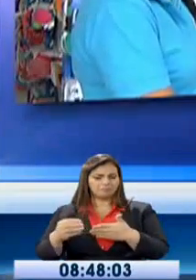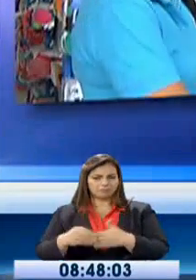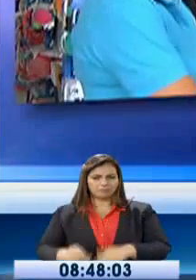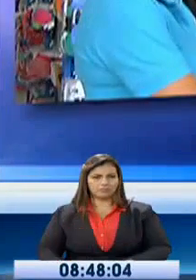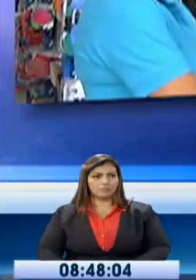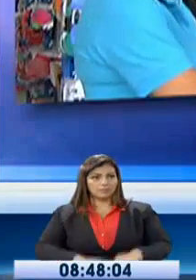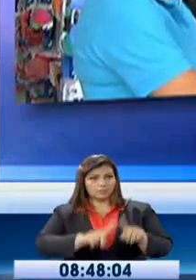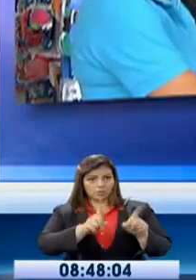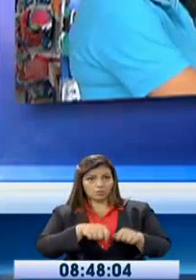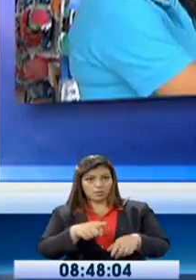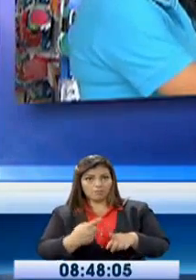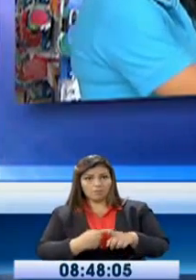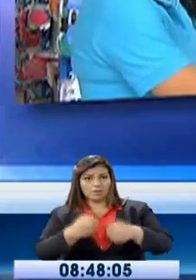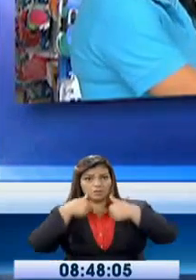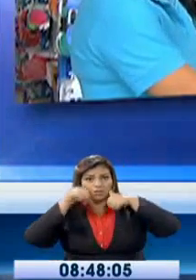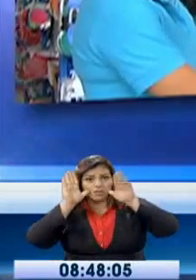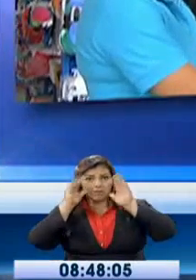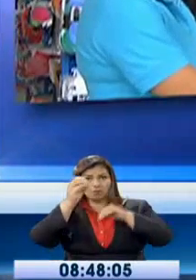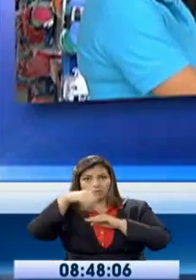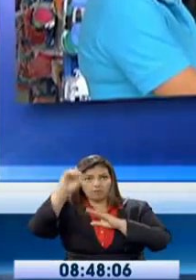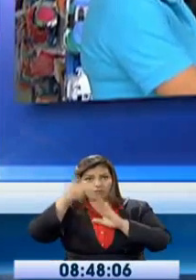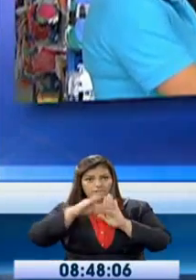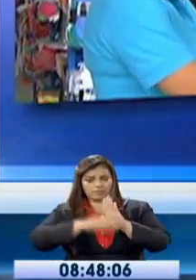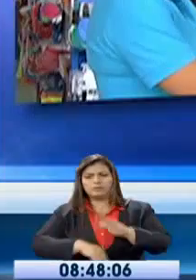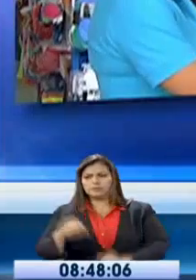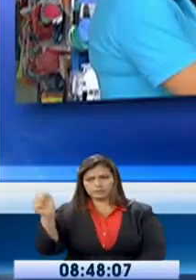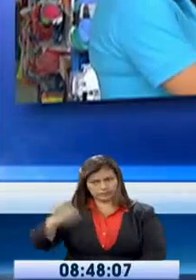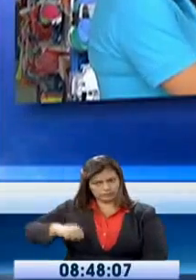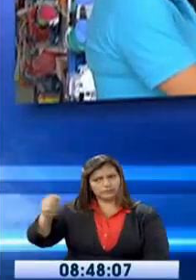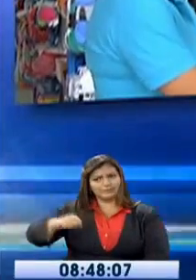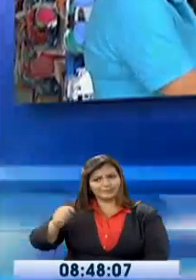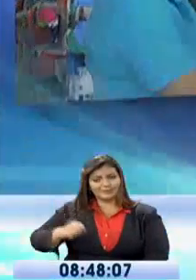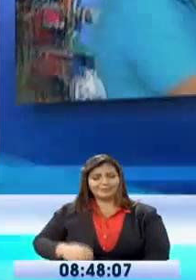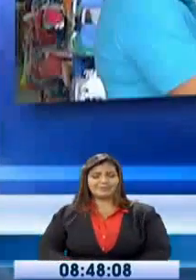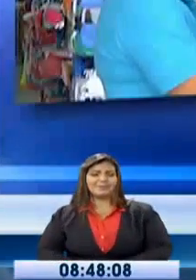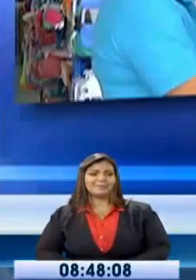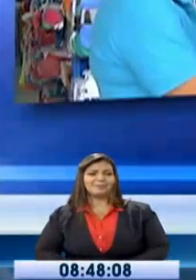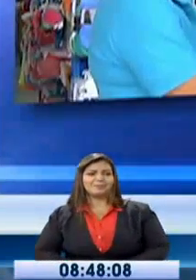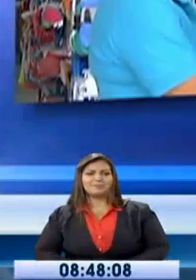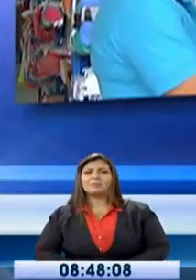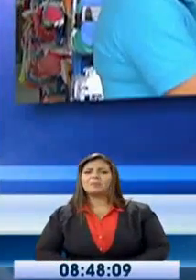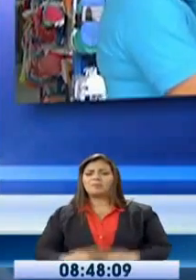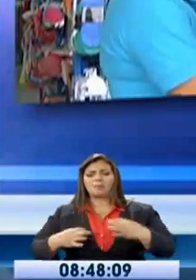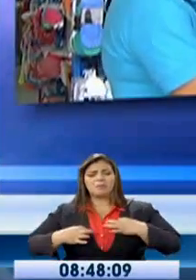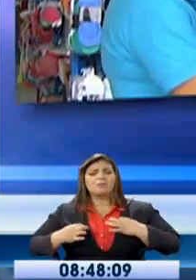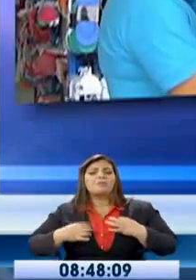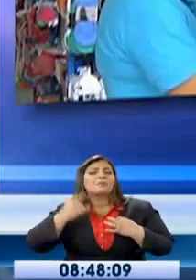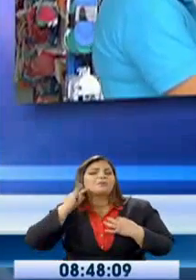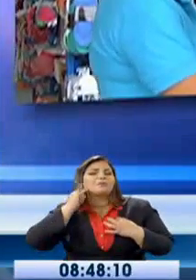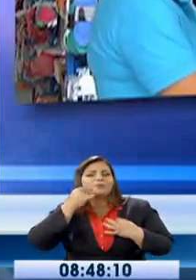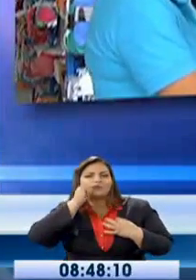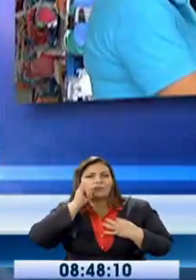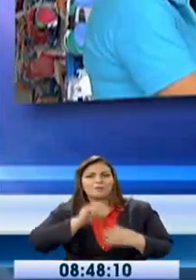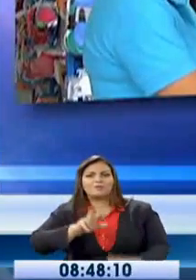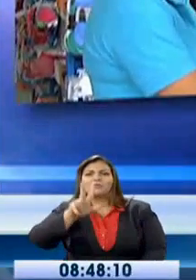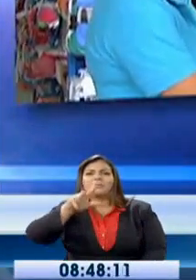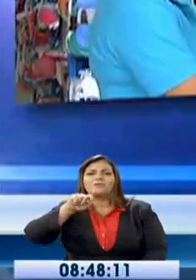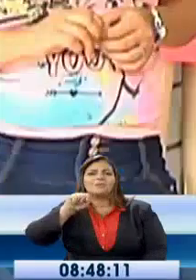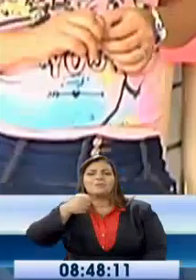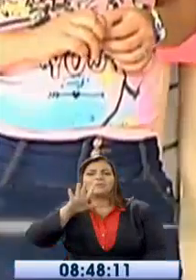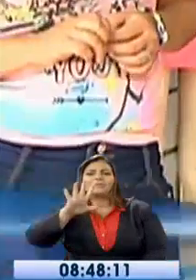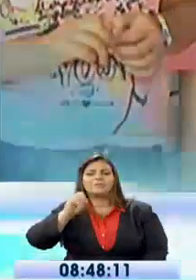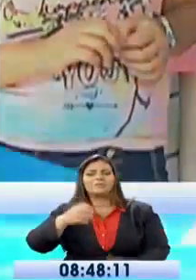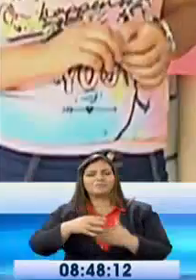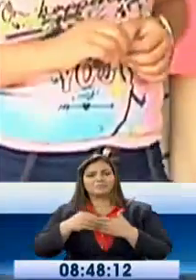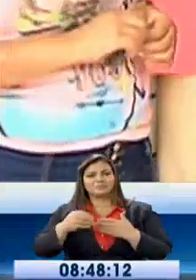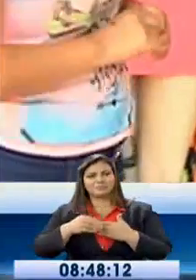diciembre? Claro que sí, estamos ahorita trabajando en eso de las ofertas y promociones para cada uno de nuestros clientes. Desde 3,50 las blusas de niño hasta pantalones de $10.